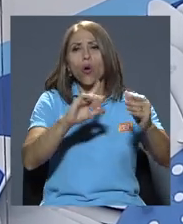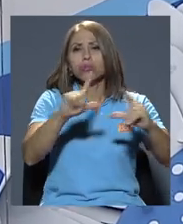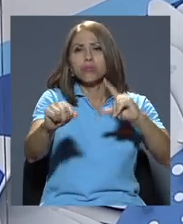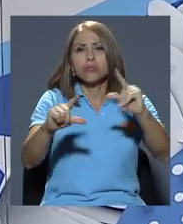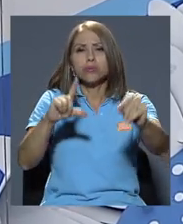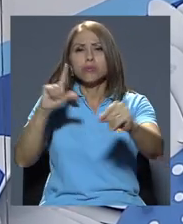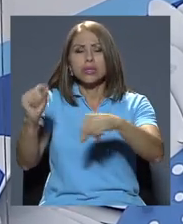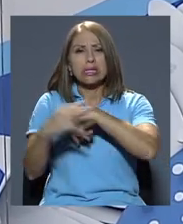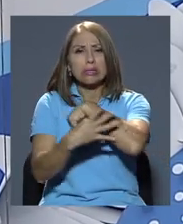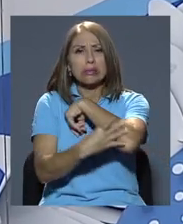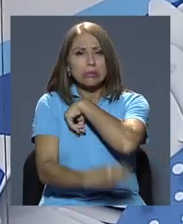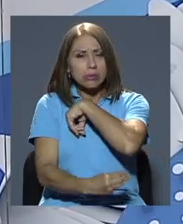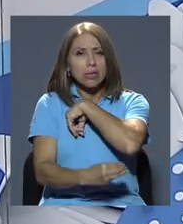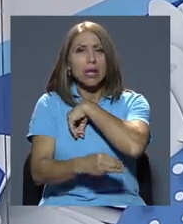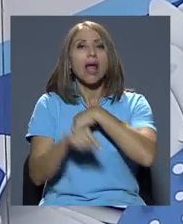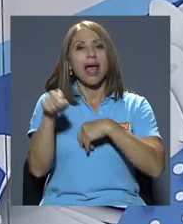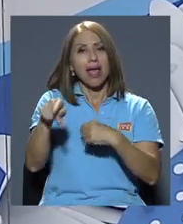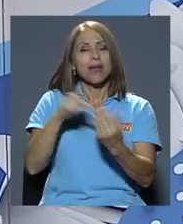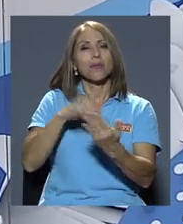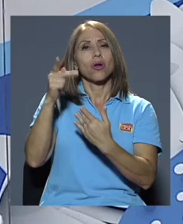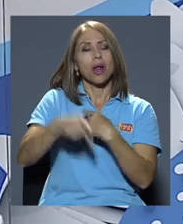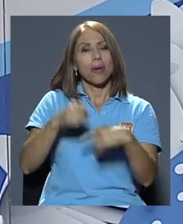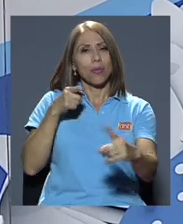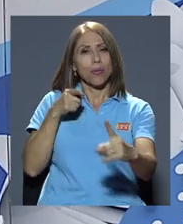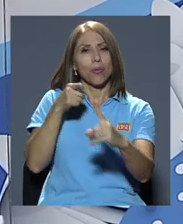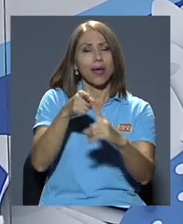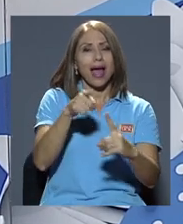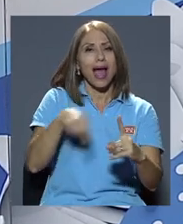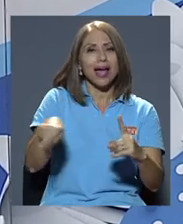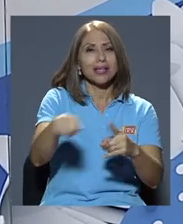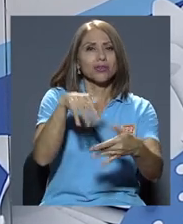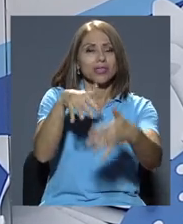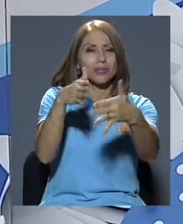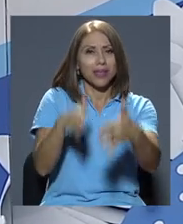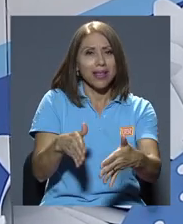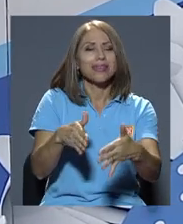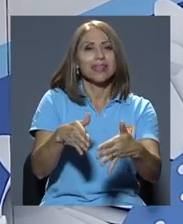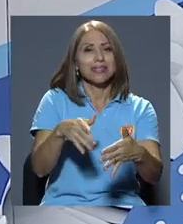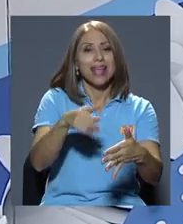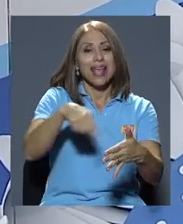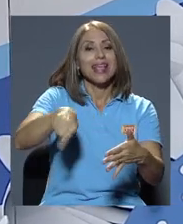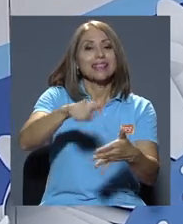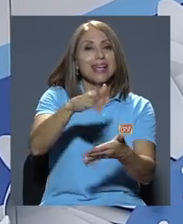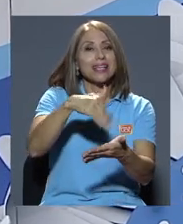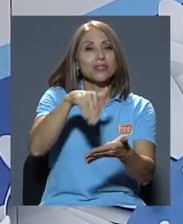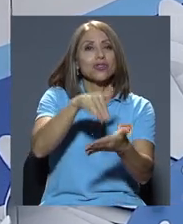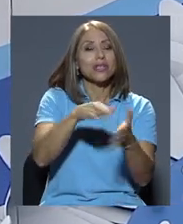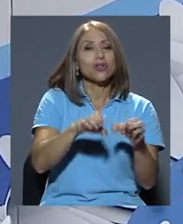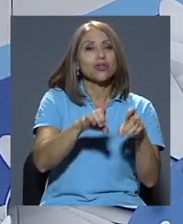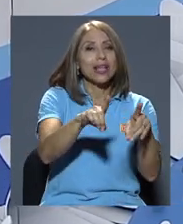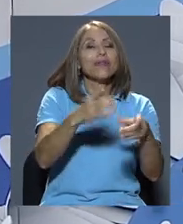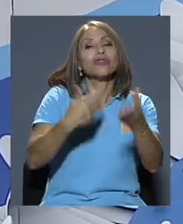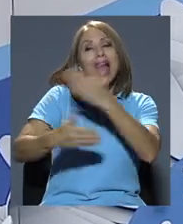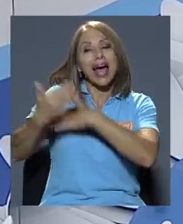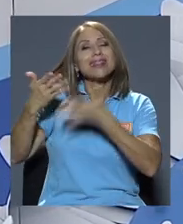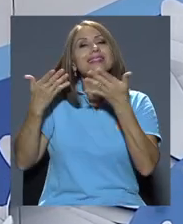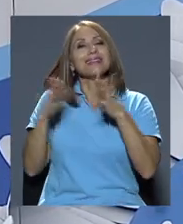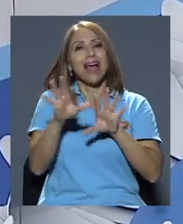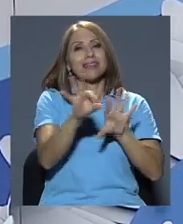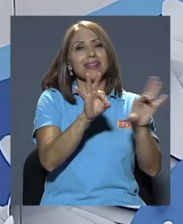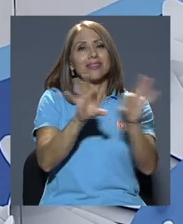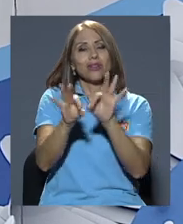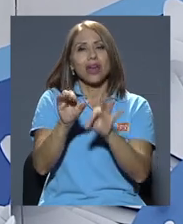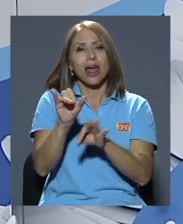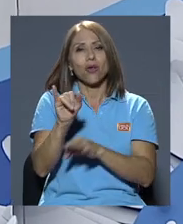está dirigido a éste a estos estudiantes que se encuentran en los centros educativos matriculados que además ha seleccionado previamente y que posteriormente